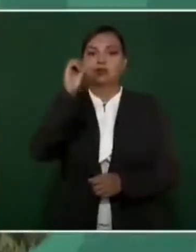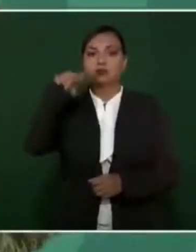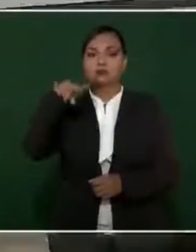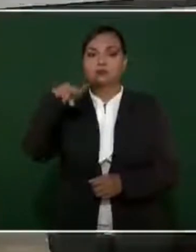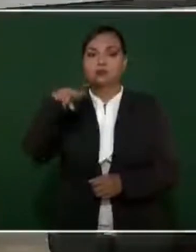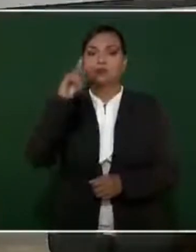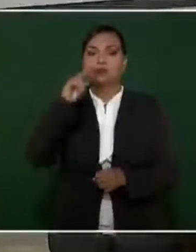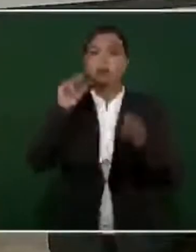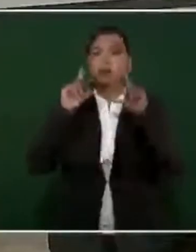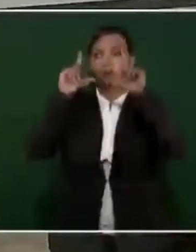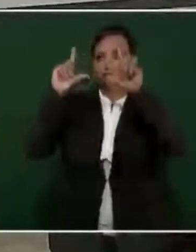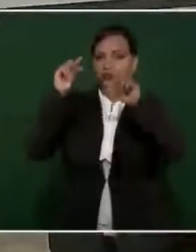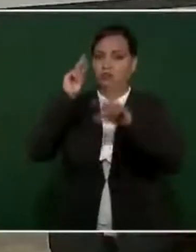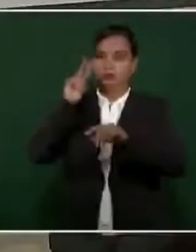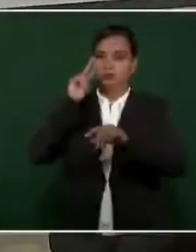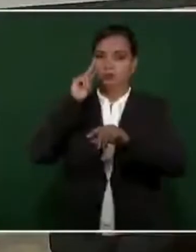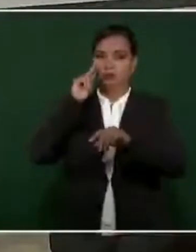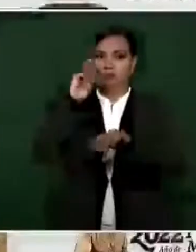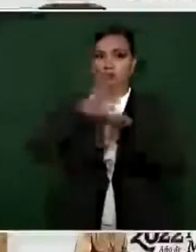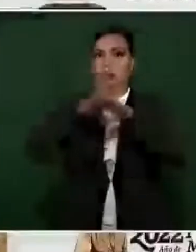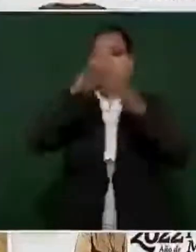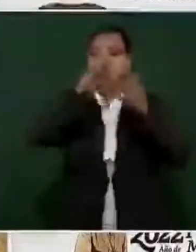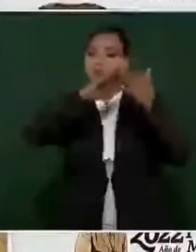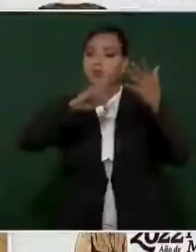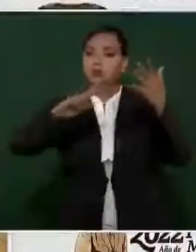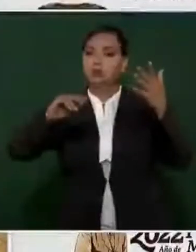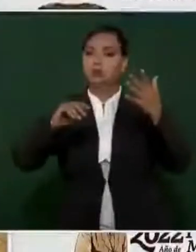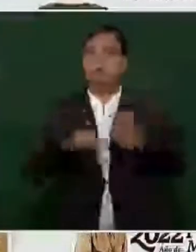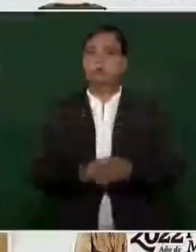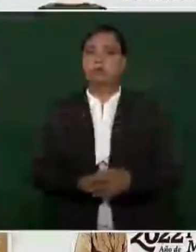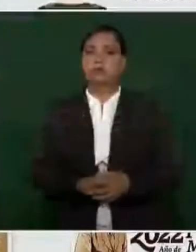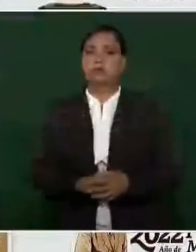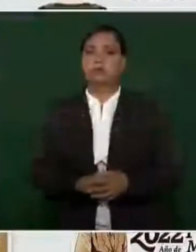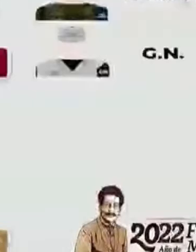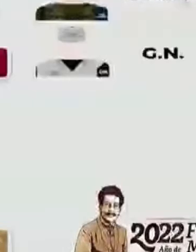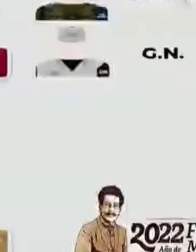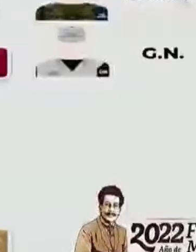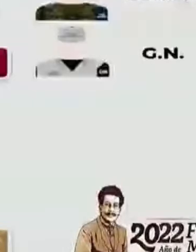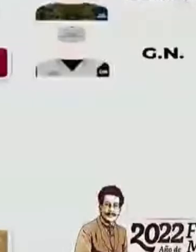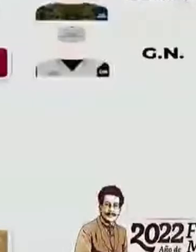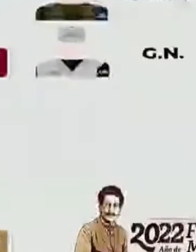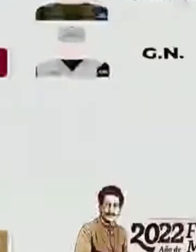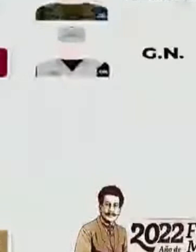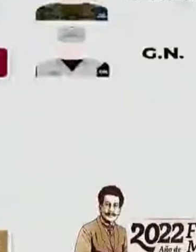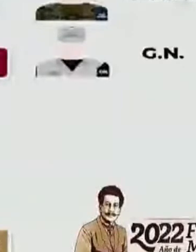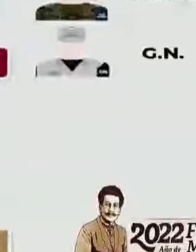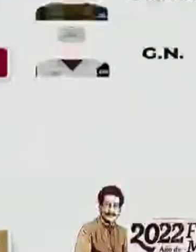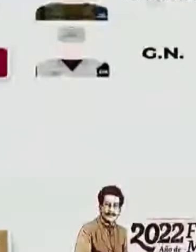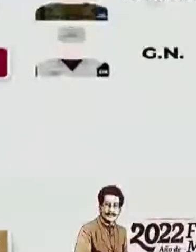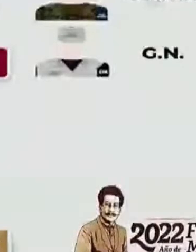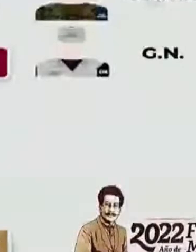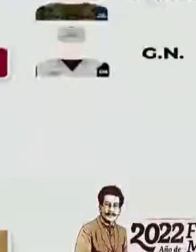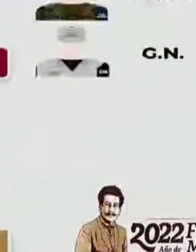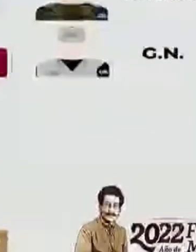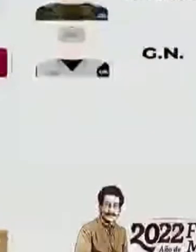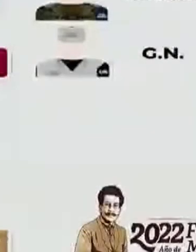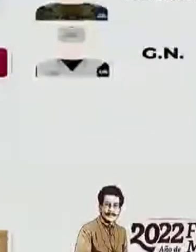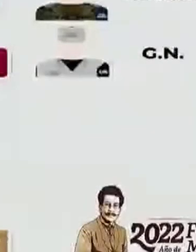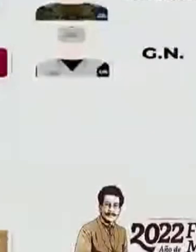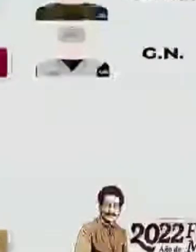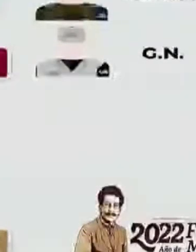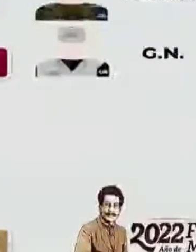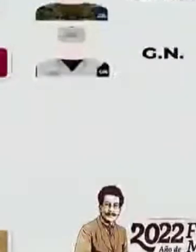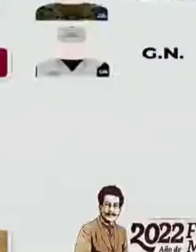en la pantalla, un despliegue flexible, un mando y control centralizado, una inteligencia selectiva,